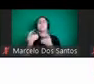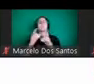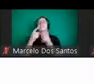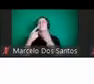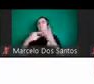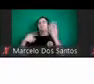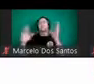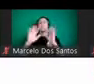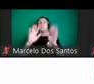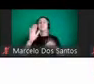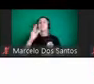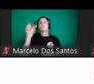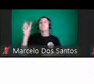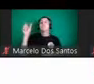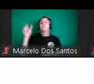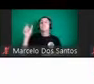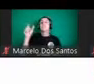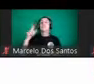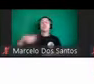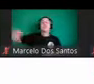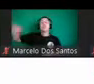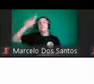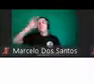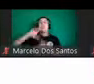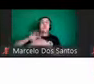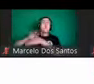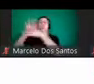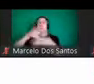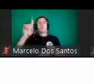factores. Pero acá el secreto está en